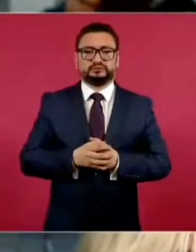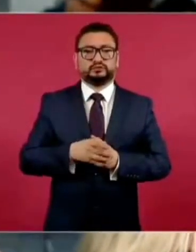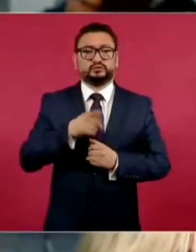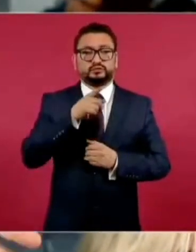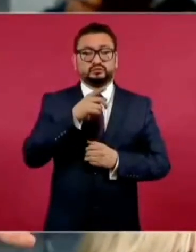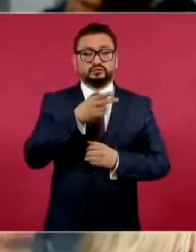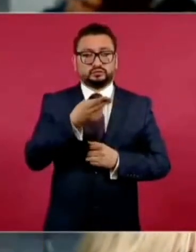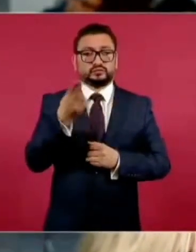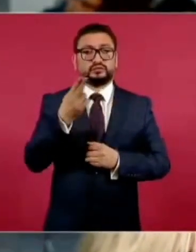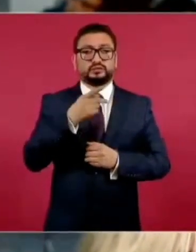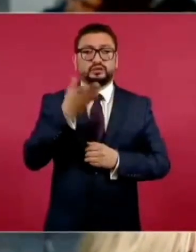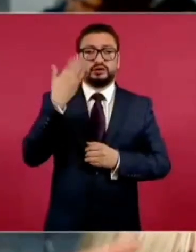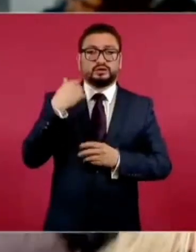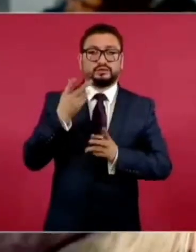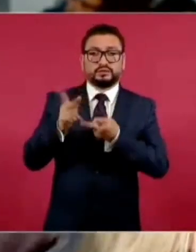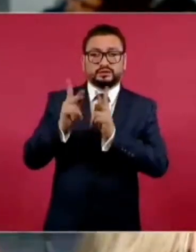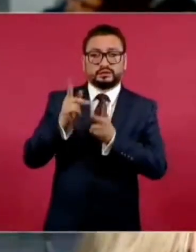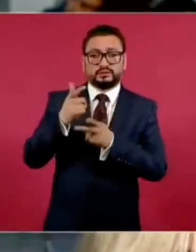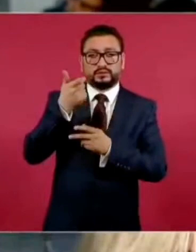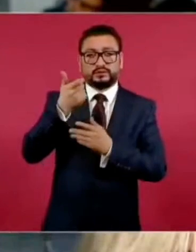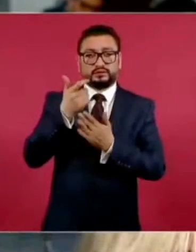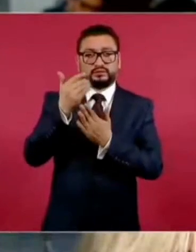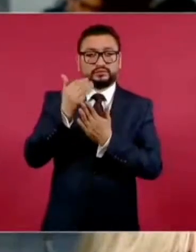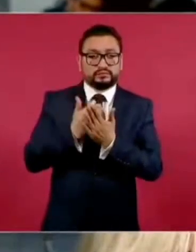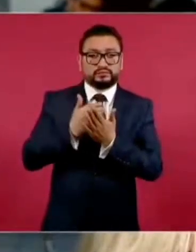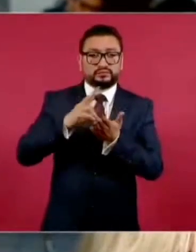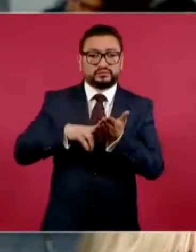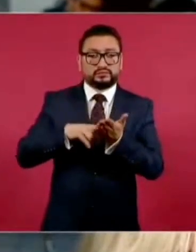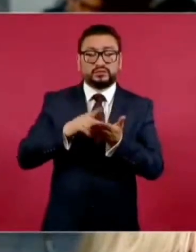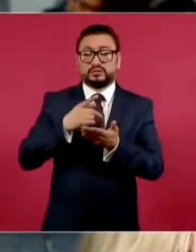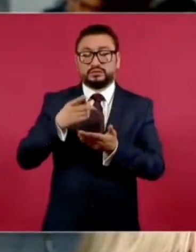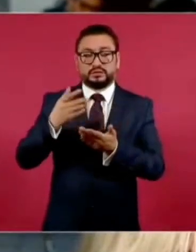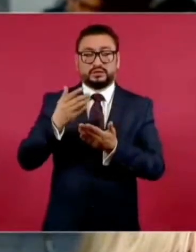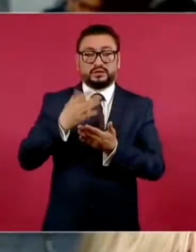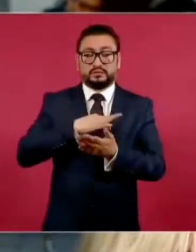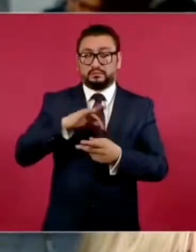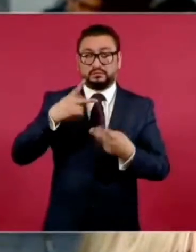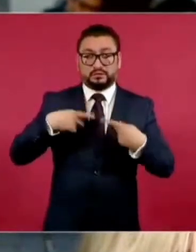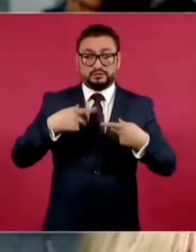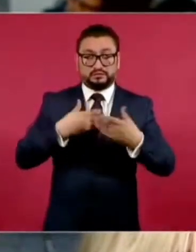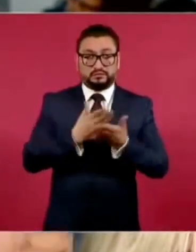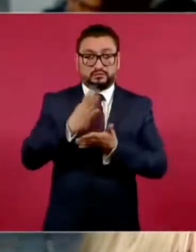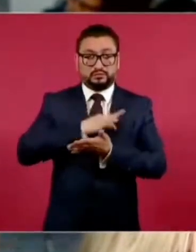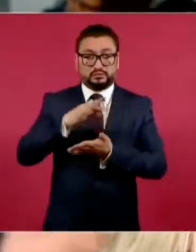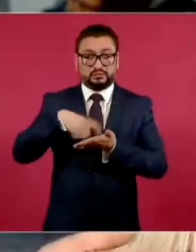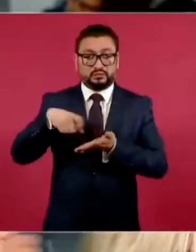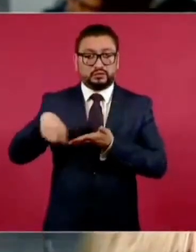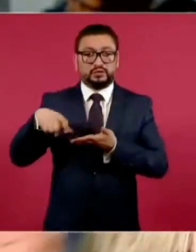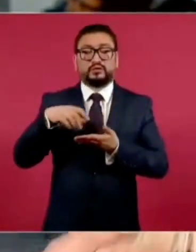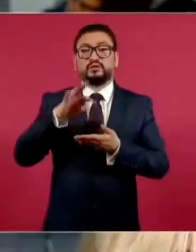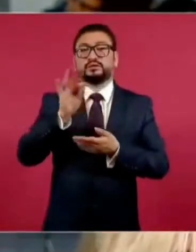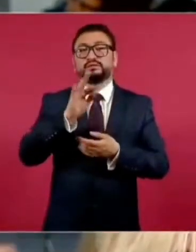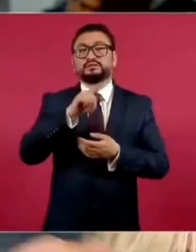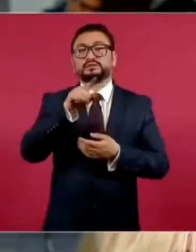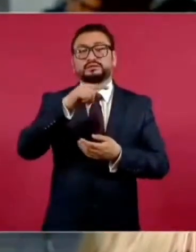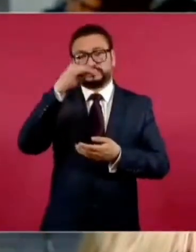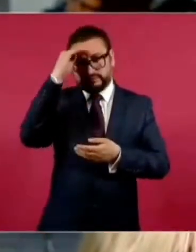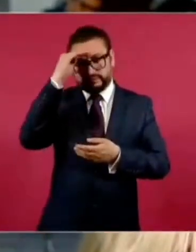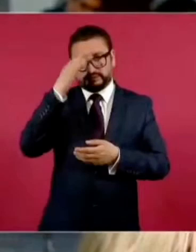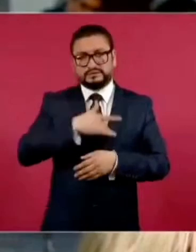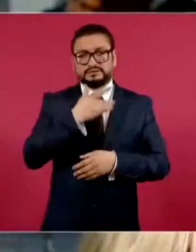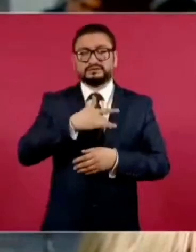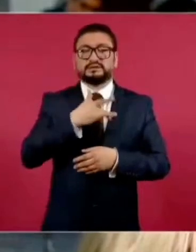usted platicó con la editorial para que el costo fuese asequible y también si tiene usted planeado